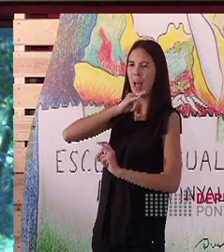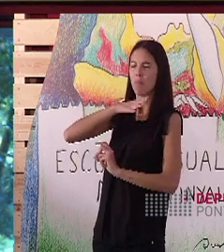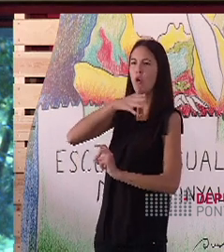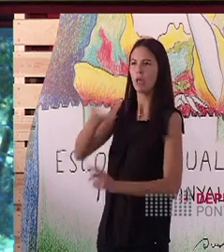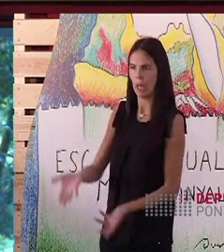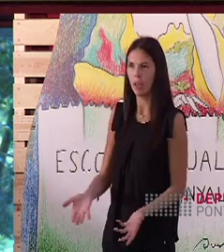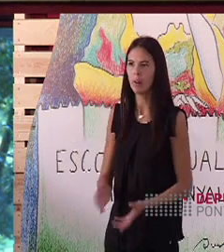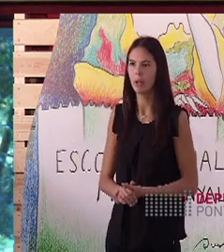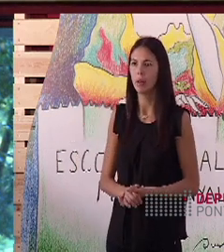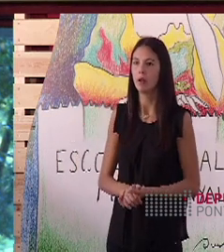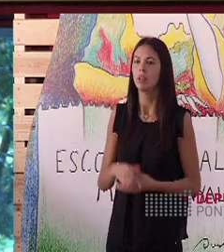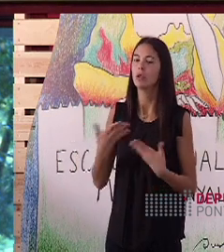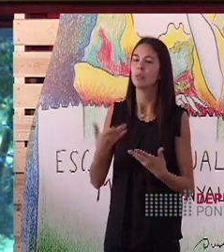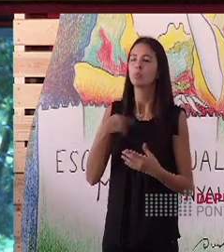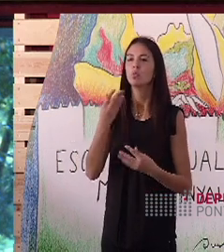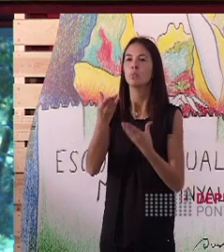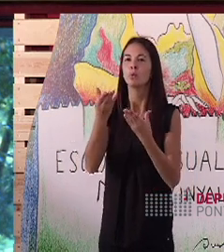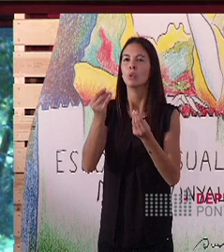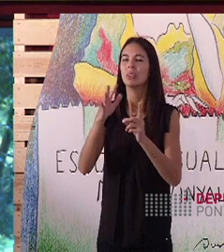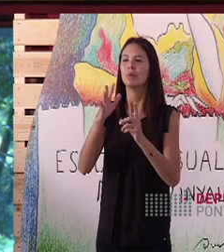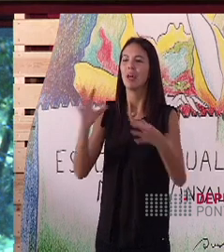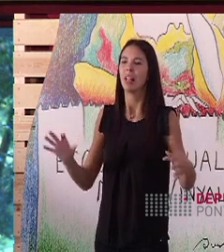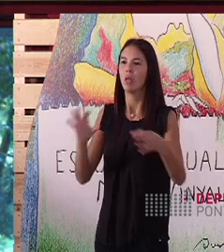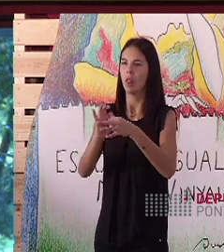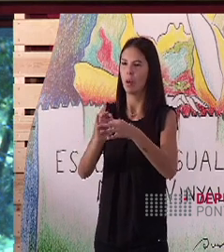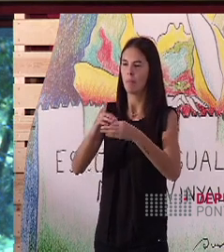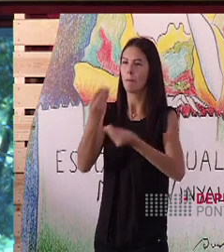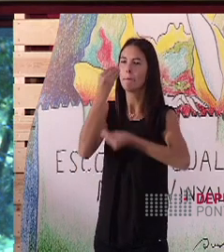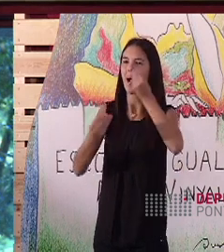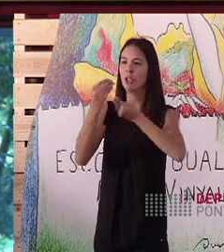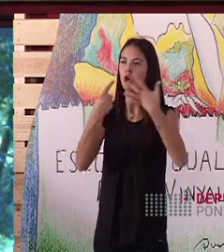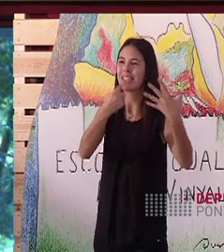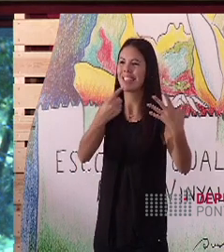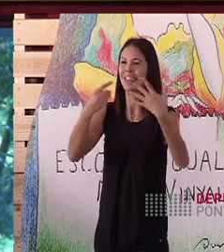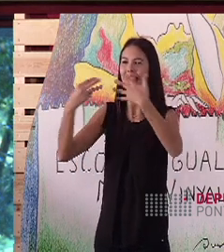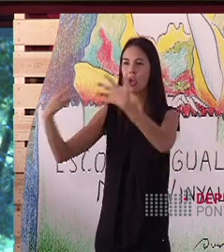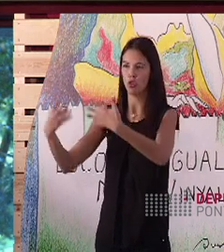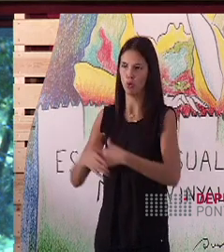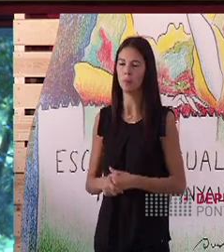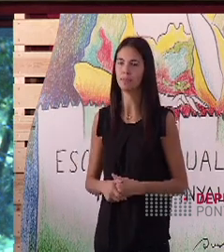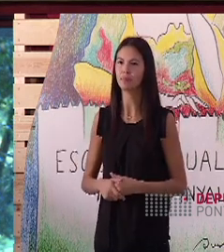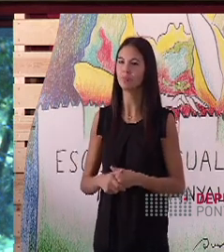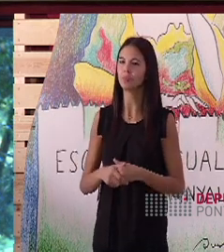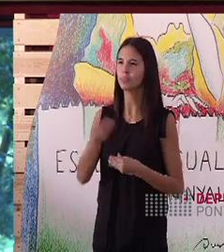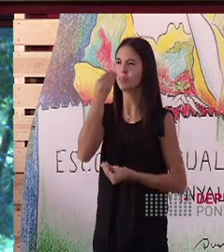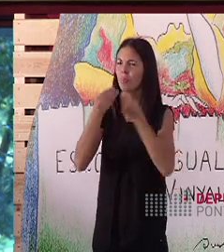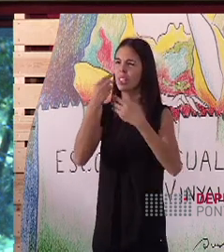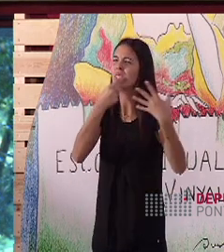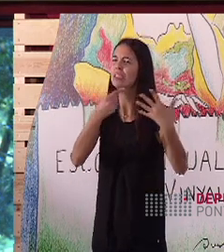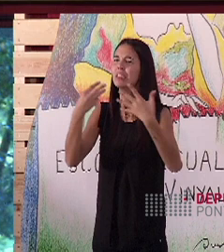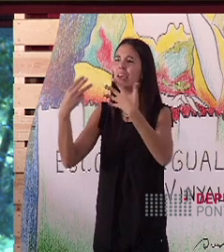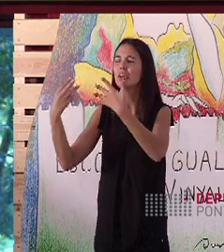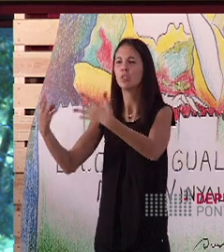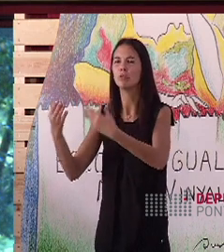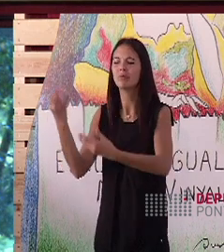Y esto tiene mucho que ver con mayo del 68. En mayo del 68 van a hacer